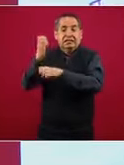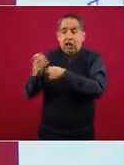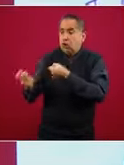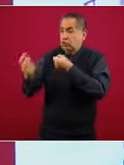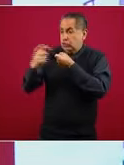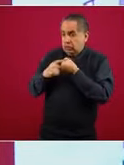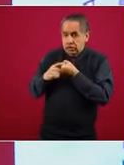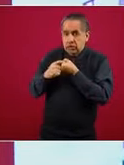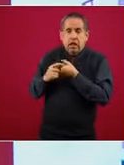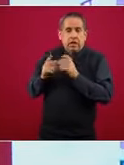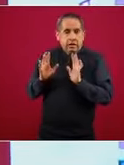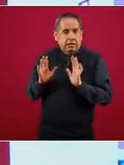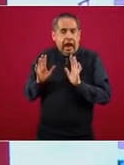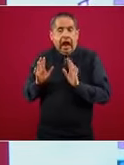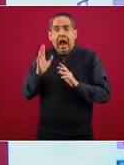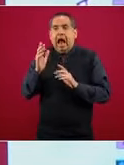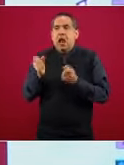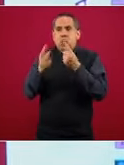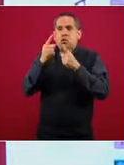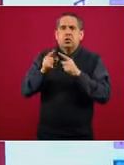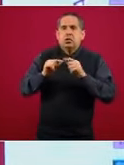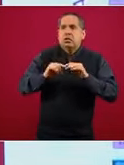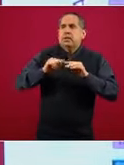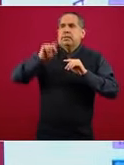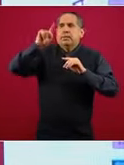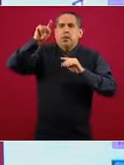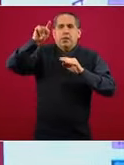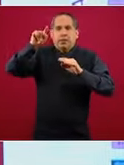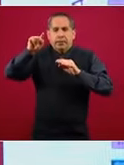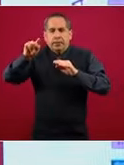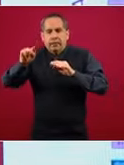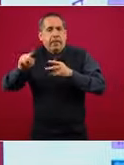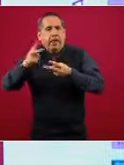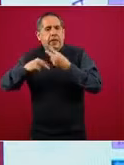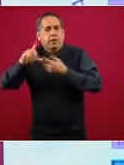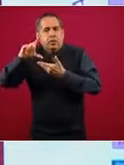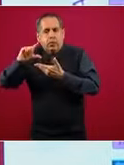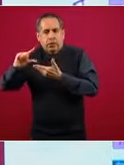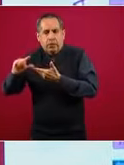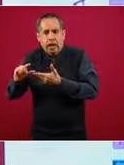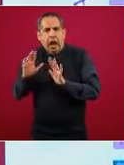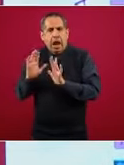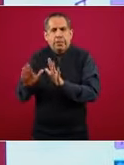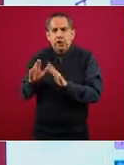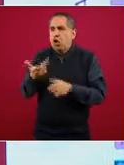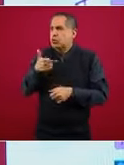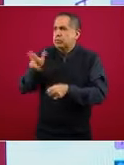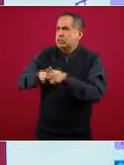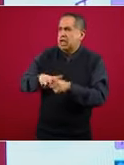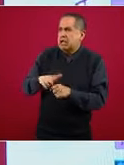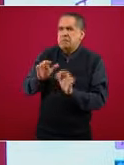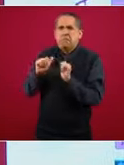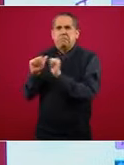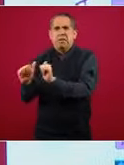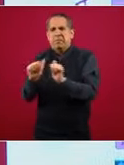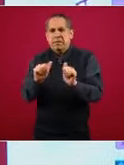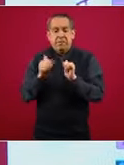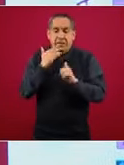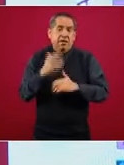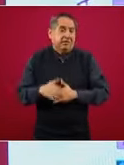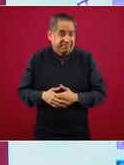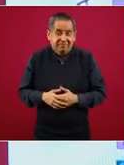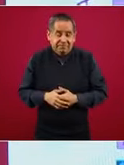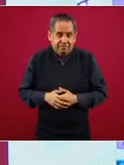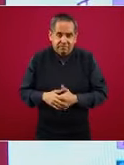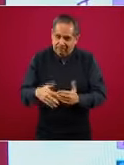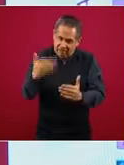ya pasaron por el pico, son muy pocas, y que resolvieron a tiempo y no se saturaron los hospitales. Nos falta